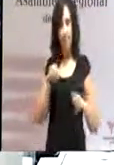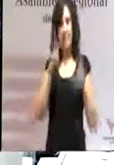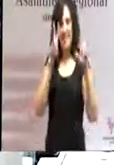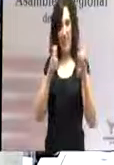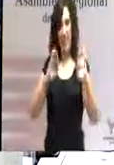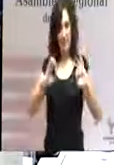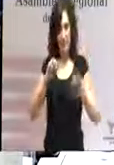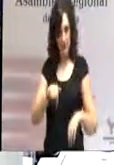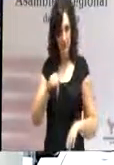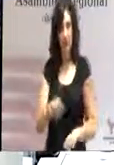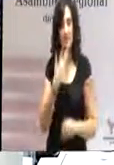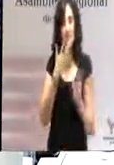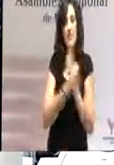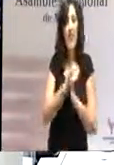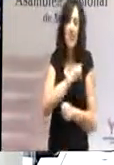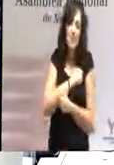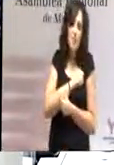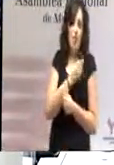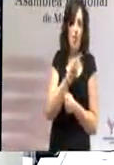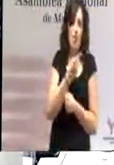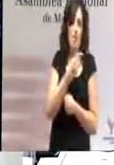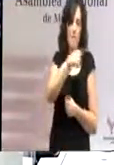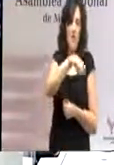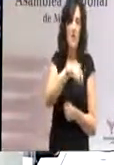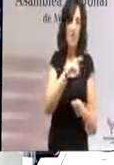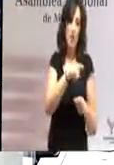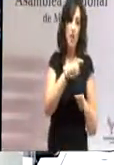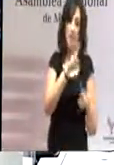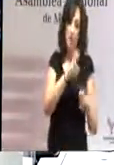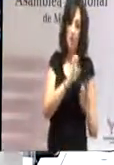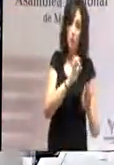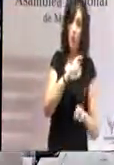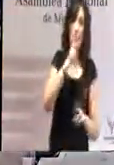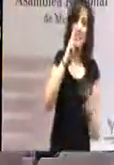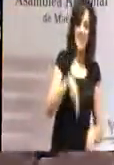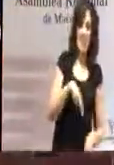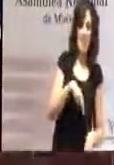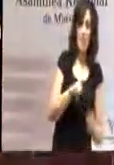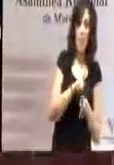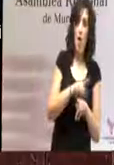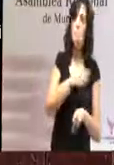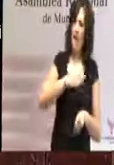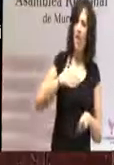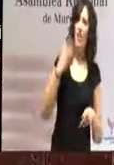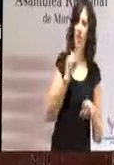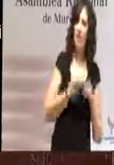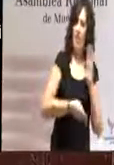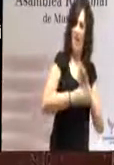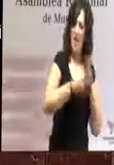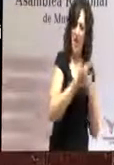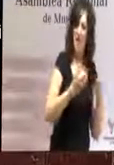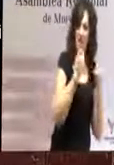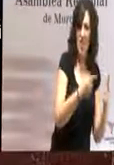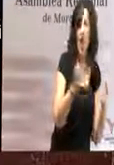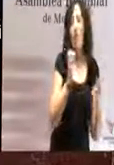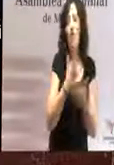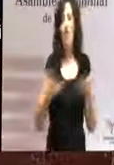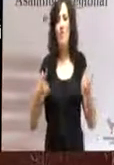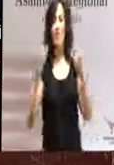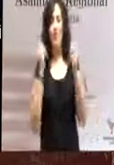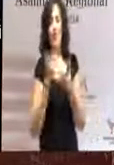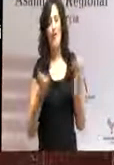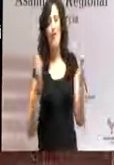Estimado presidente, esa es su cuestión también, ser o no ser. Ser merecedor de que empleemos nuestra confianza o dejar de serlo.